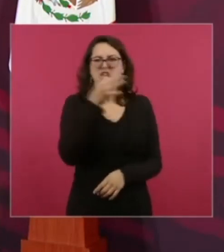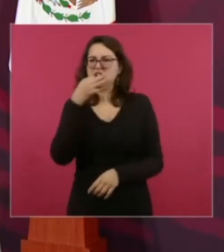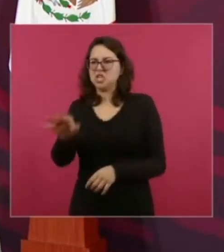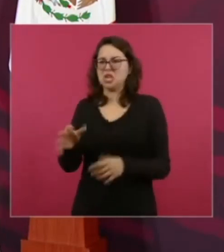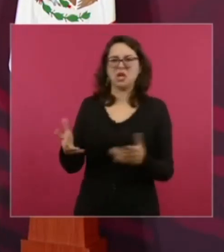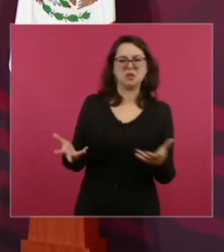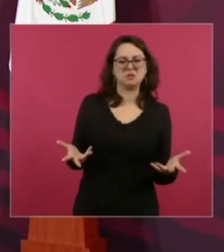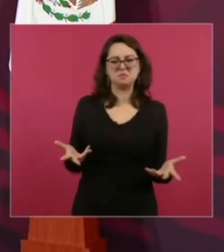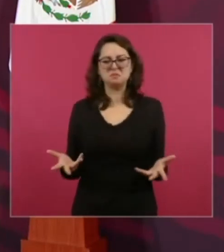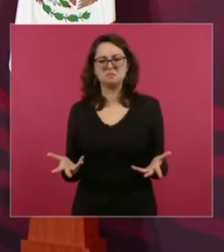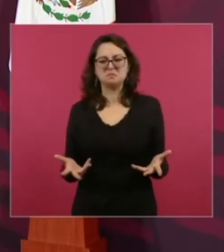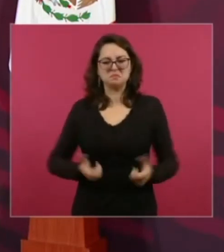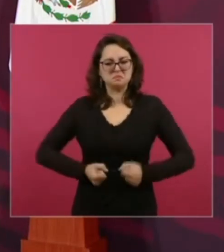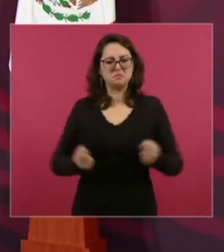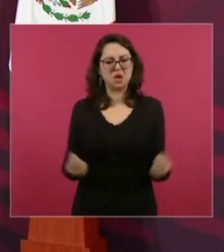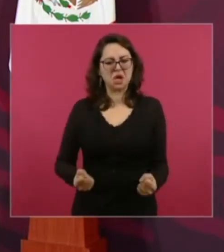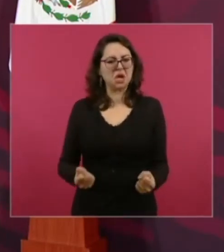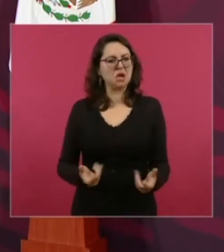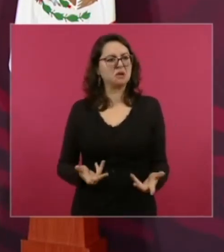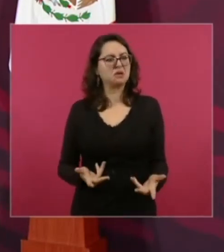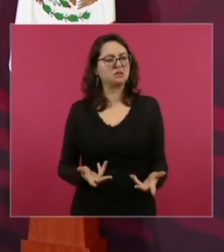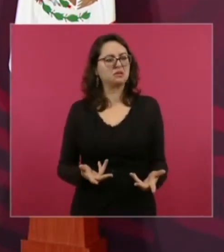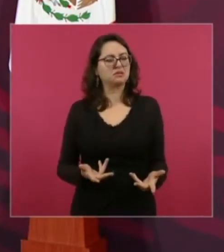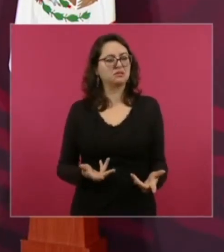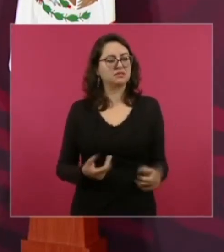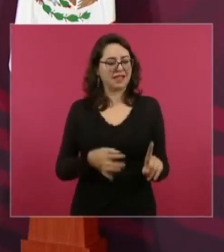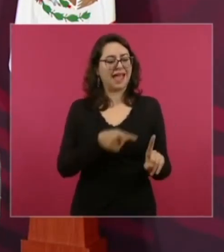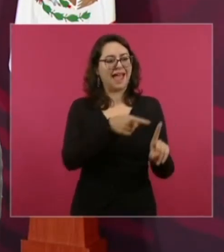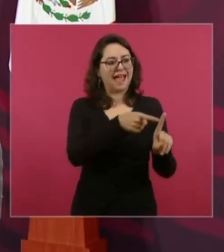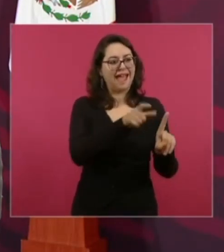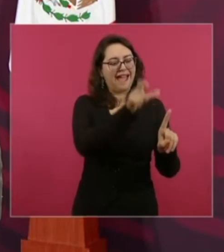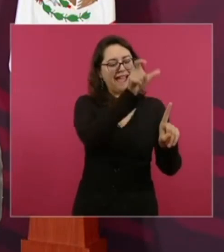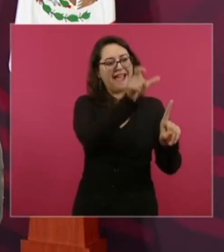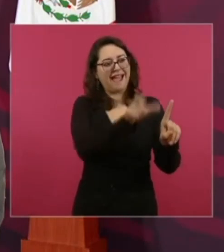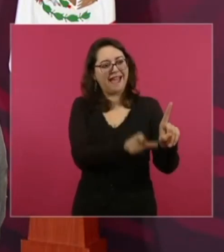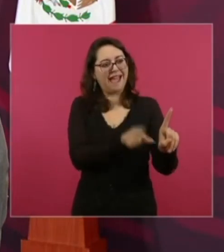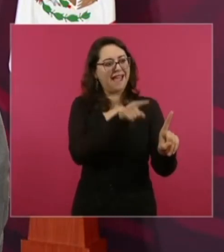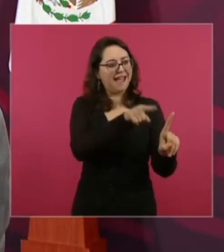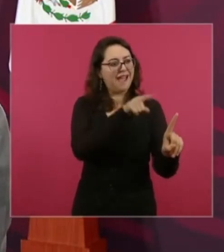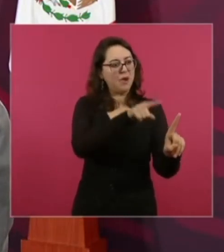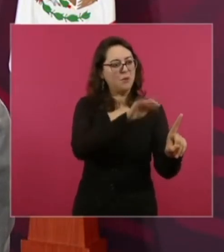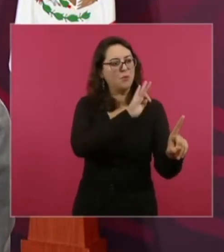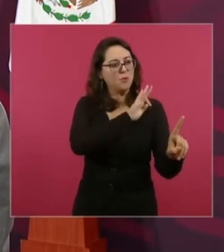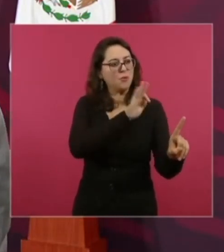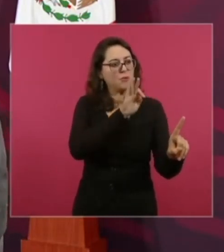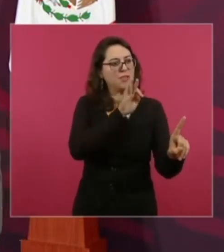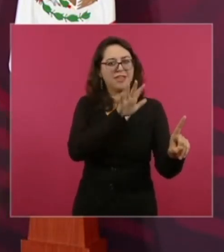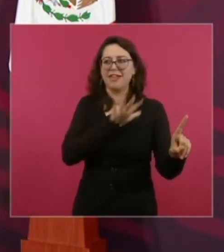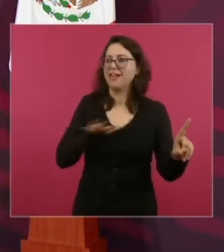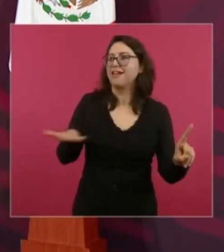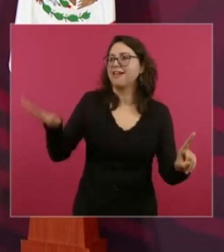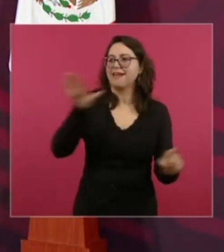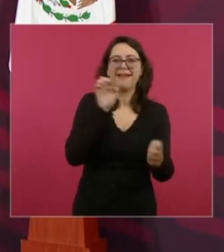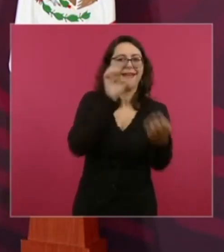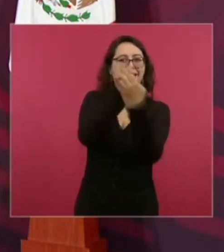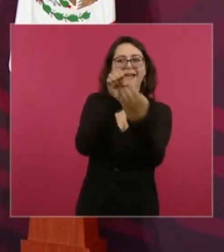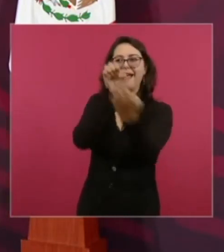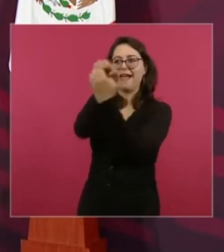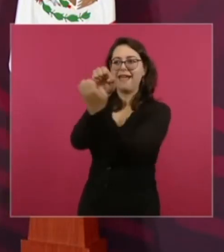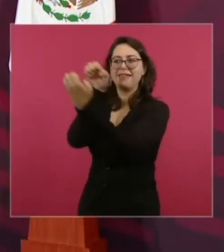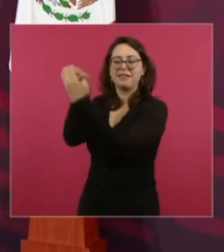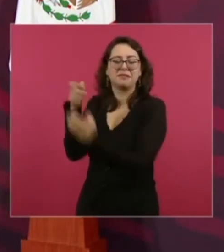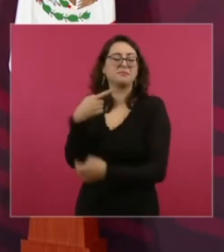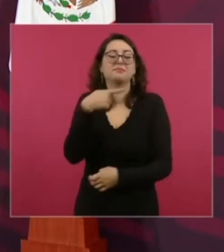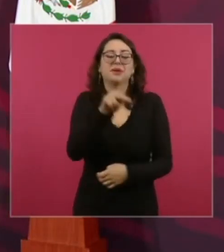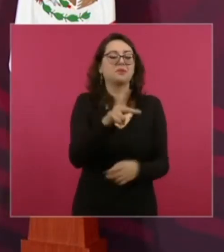pero pues la gente ya no se va a dejar